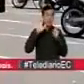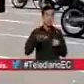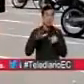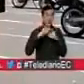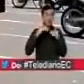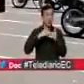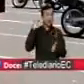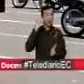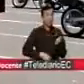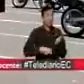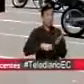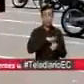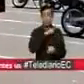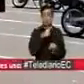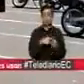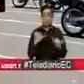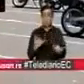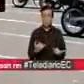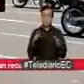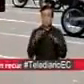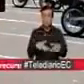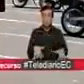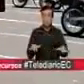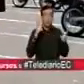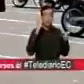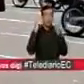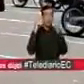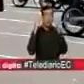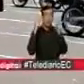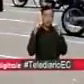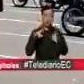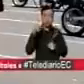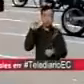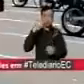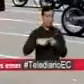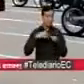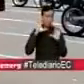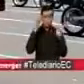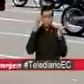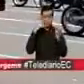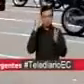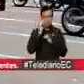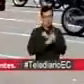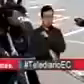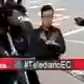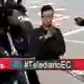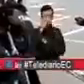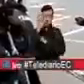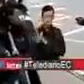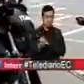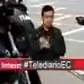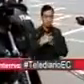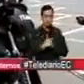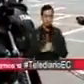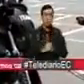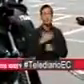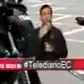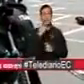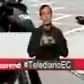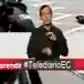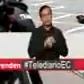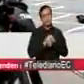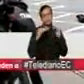$6,000. Hasta el momento, sin embargo, en este punto de control establecido aquí en el norte de Quito, no se registran sanciones. Que debe quedarse en